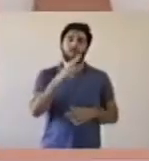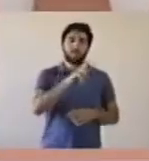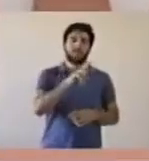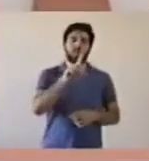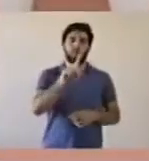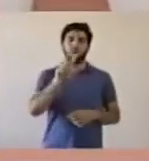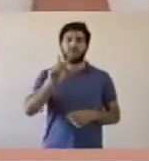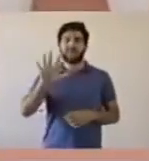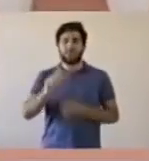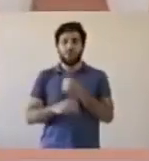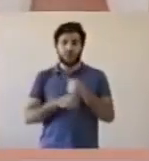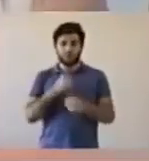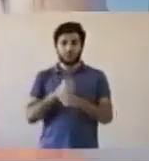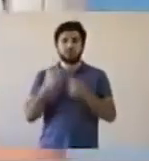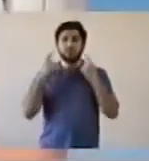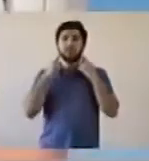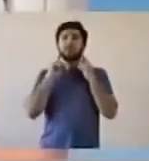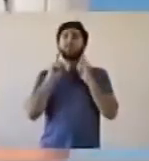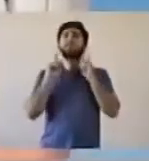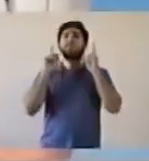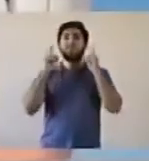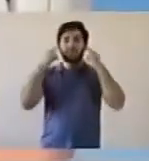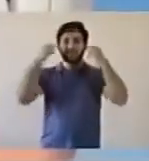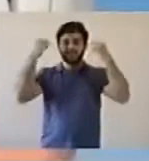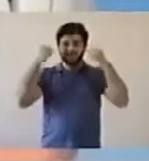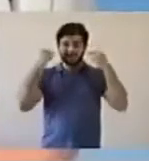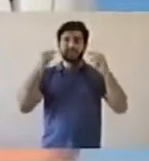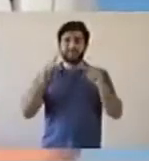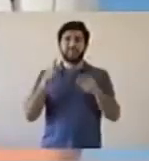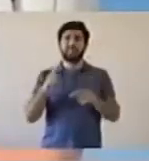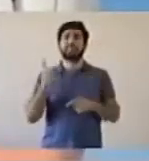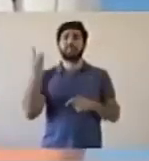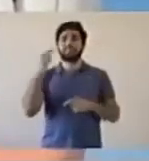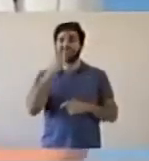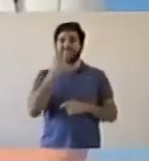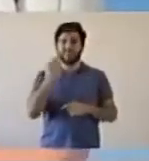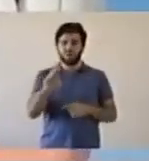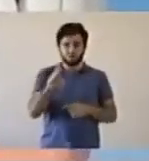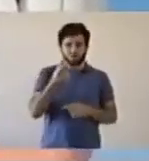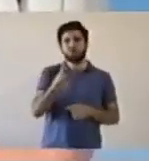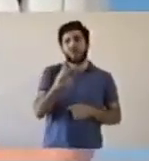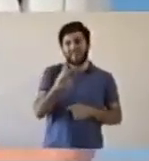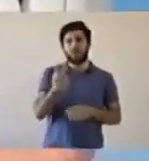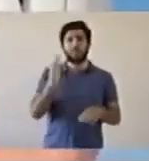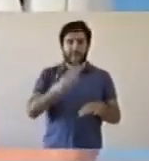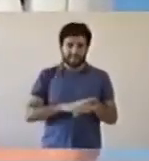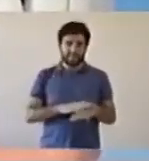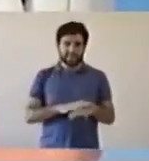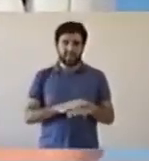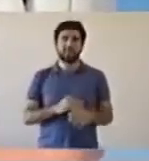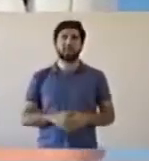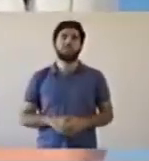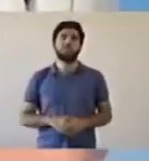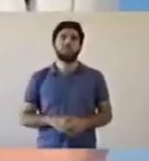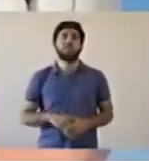los 21 y 25 años. Los dientes permanentes tienen capas más gruesas en comparación con los dientes primarios. Y es por